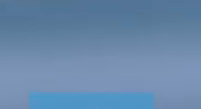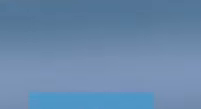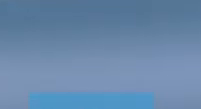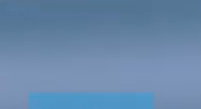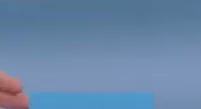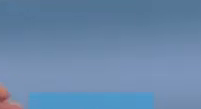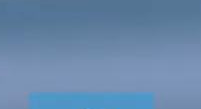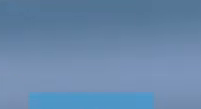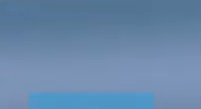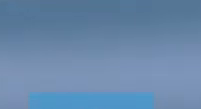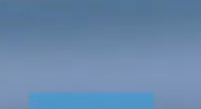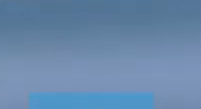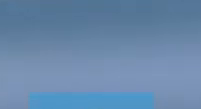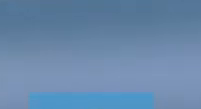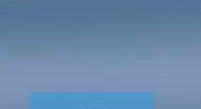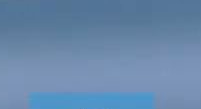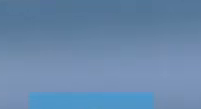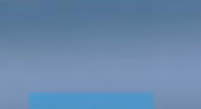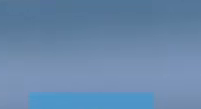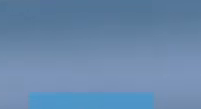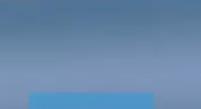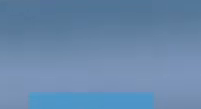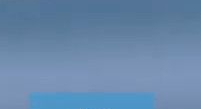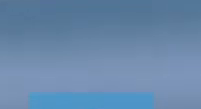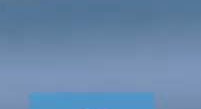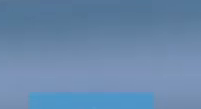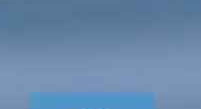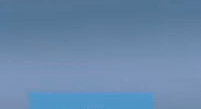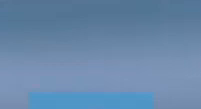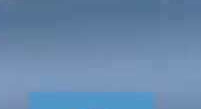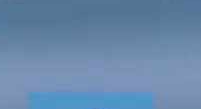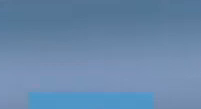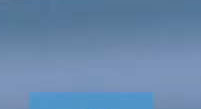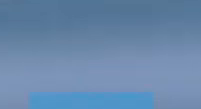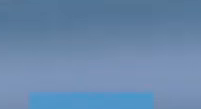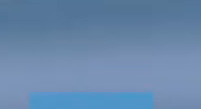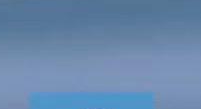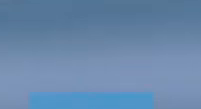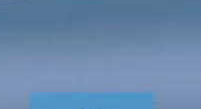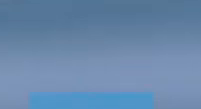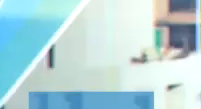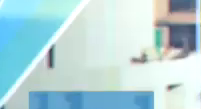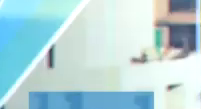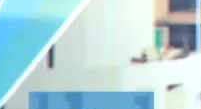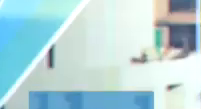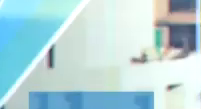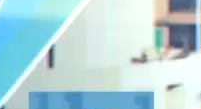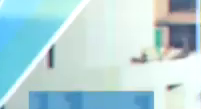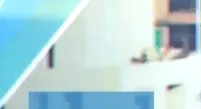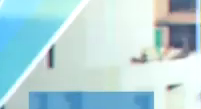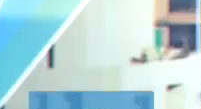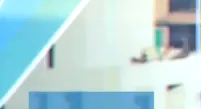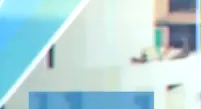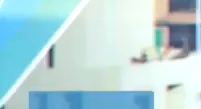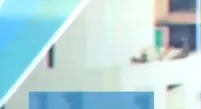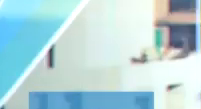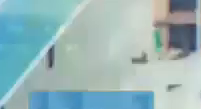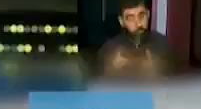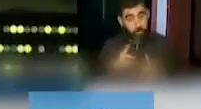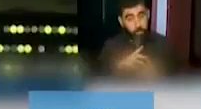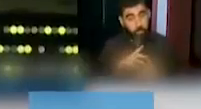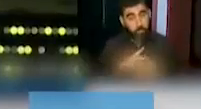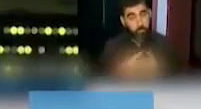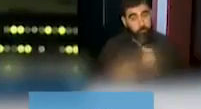expresado previamente. Sin embargo, generaba expectativa la confirmación explícita de ese apoyo. Sí, y fíjense